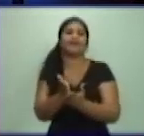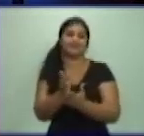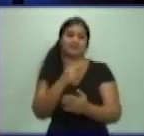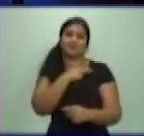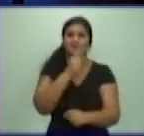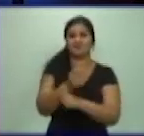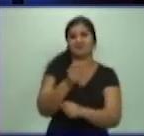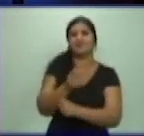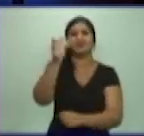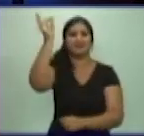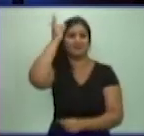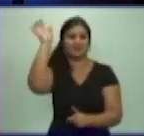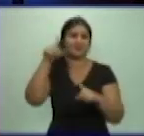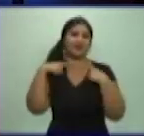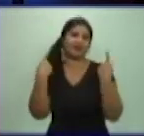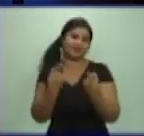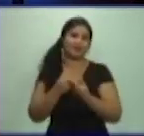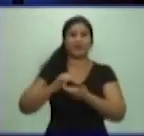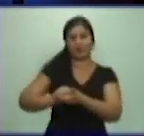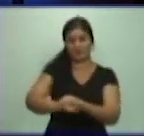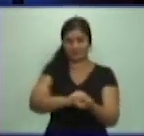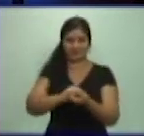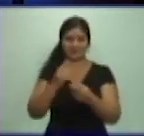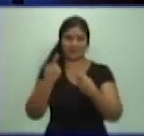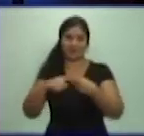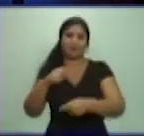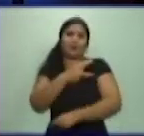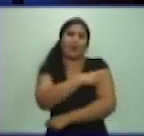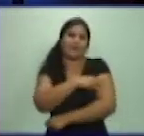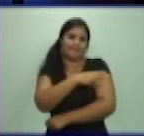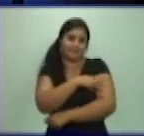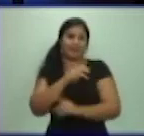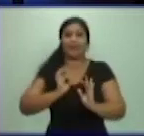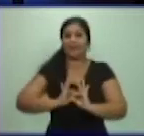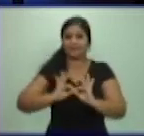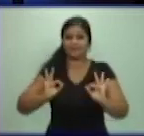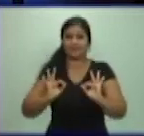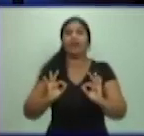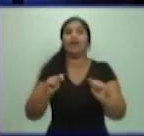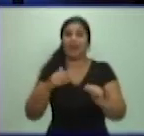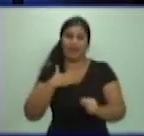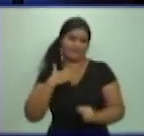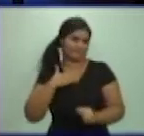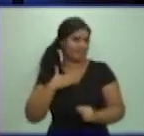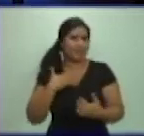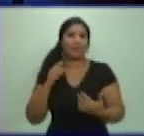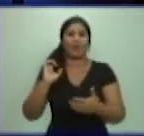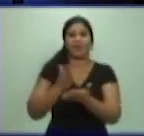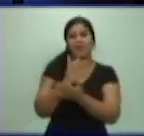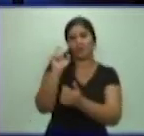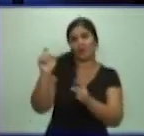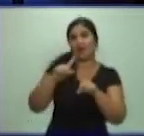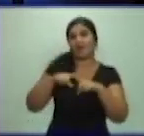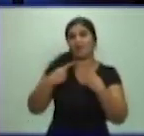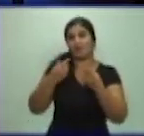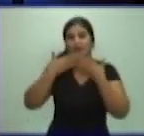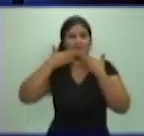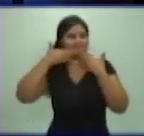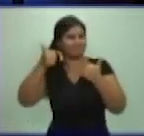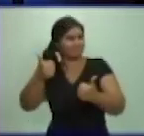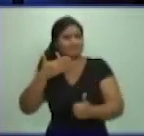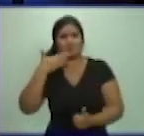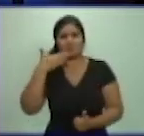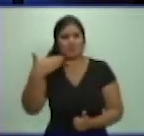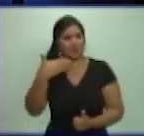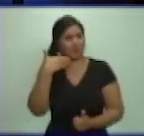los preuniversitarios de Boyero, específicamente el IPU Eduardo García Delgado al que pertenezco, porque realmente han sido muy buenos maestros, incluso